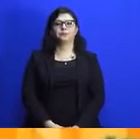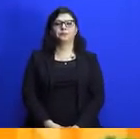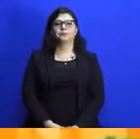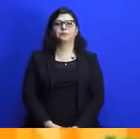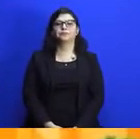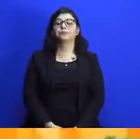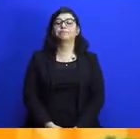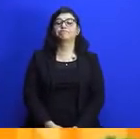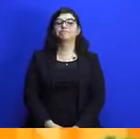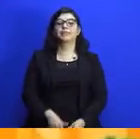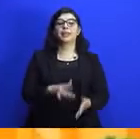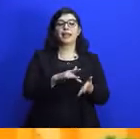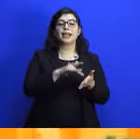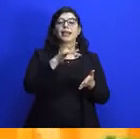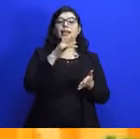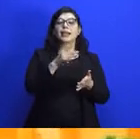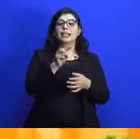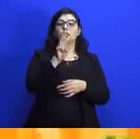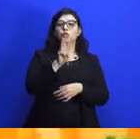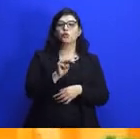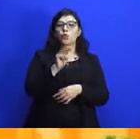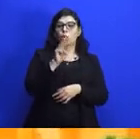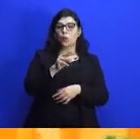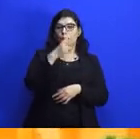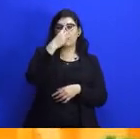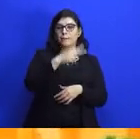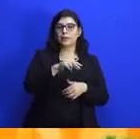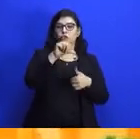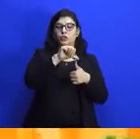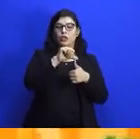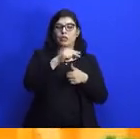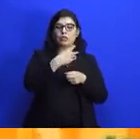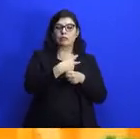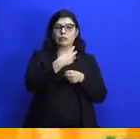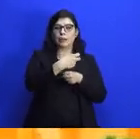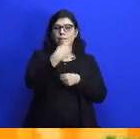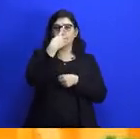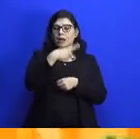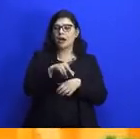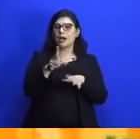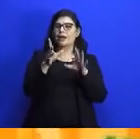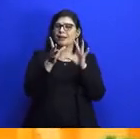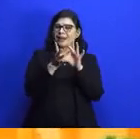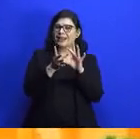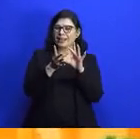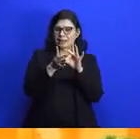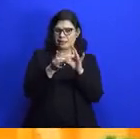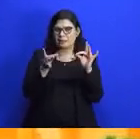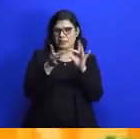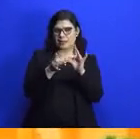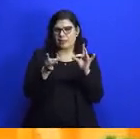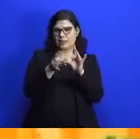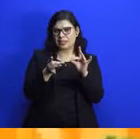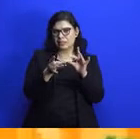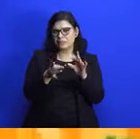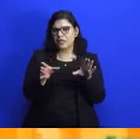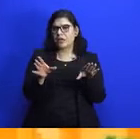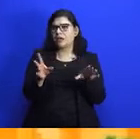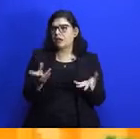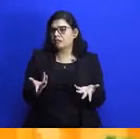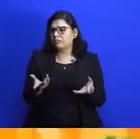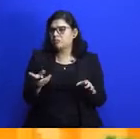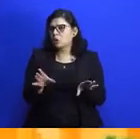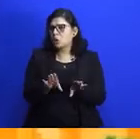Agradecemos la invitación de Walmart de México y de Centroamérica para hablar de todas las acciones que se implementaron durante la crisis